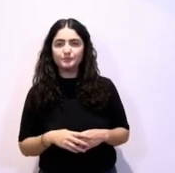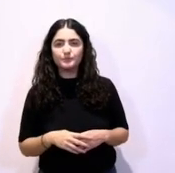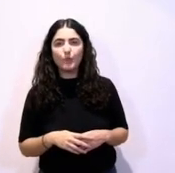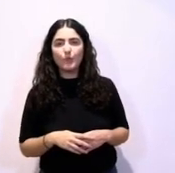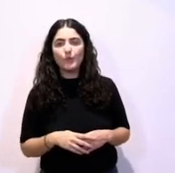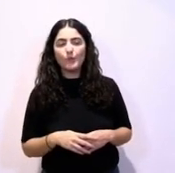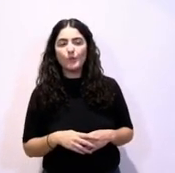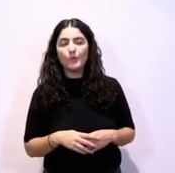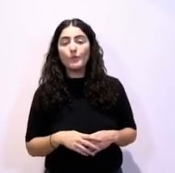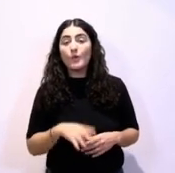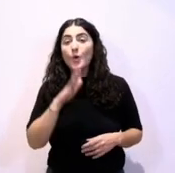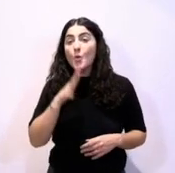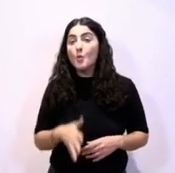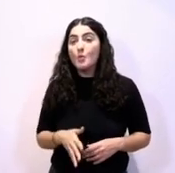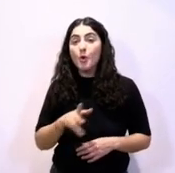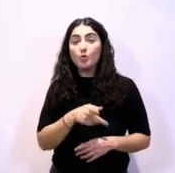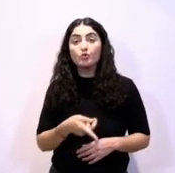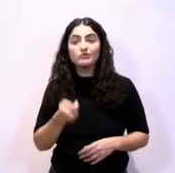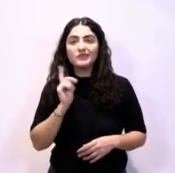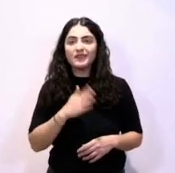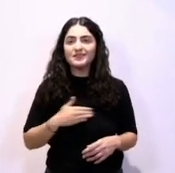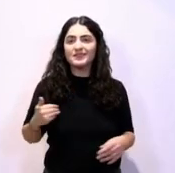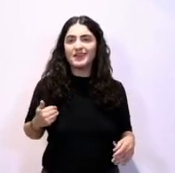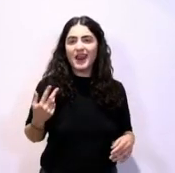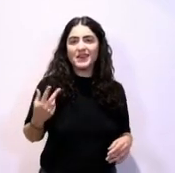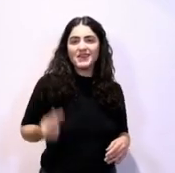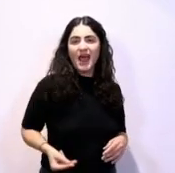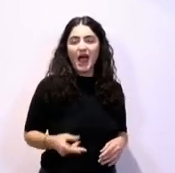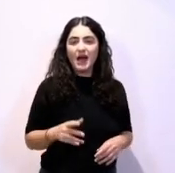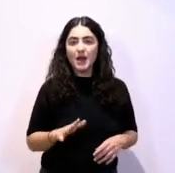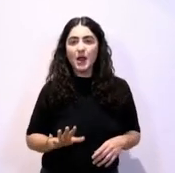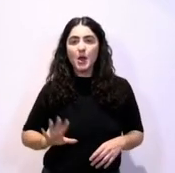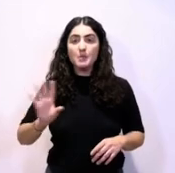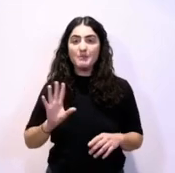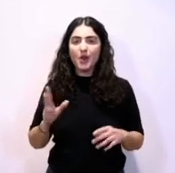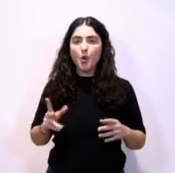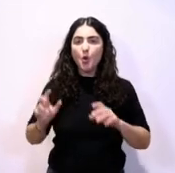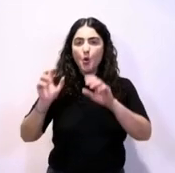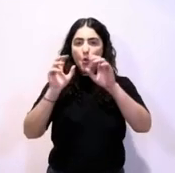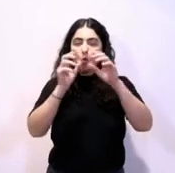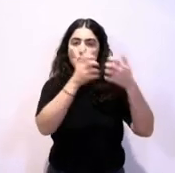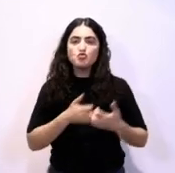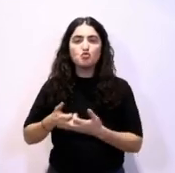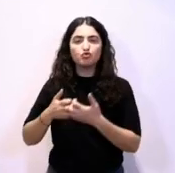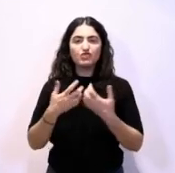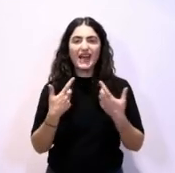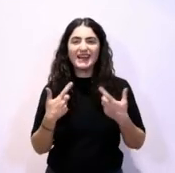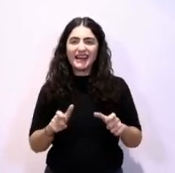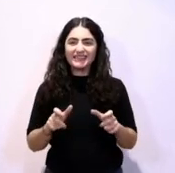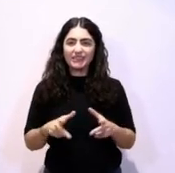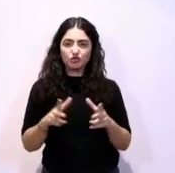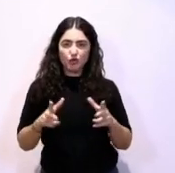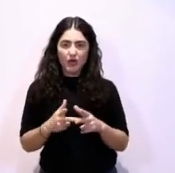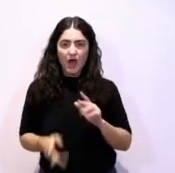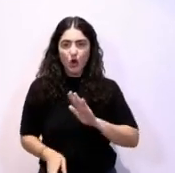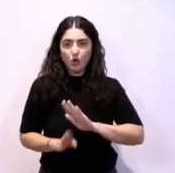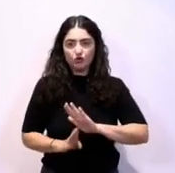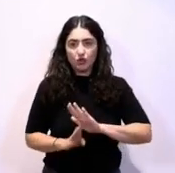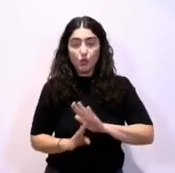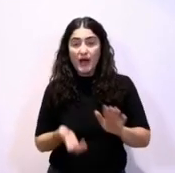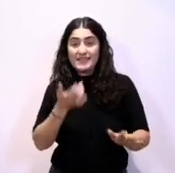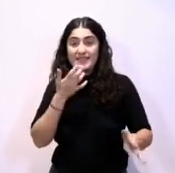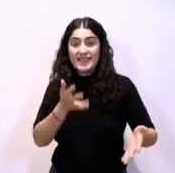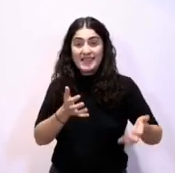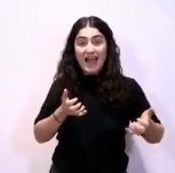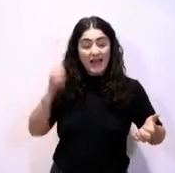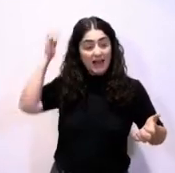Y es que por más que ustedes lo quieran negar, la lucha de clases sigue existiendo. Y la ganan ustedes o la ganan los suyos,